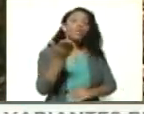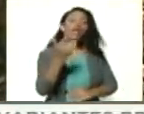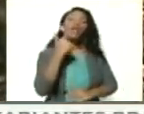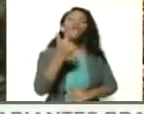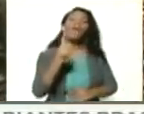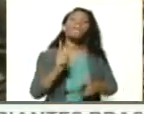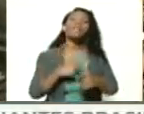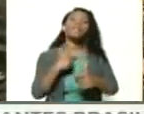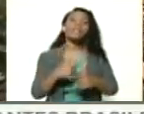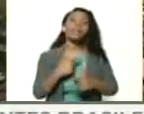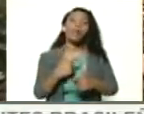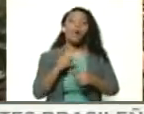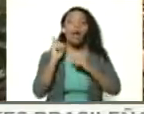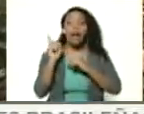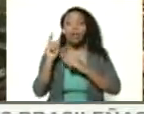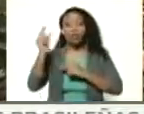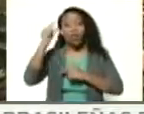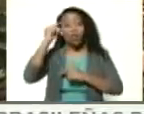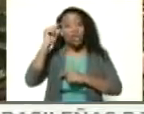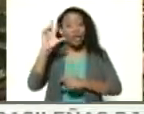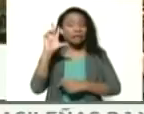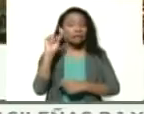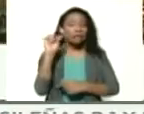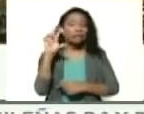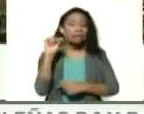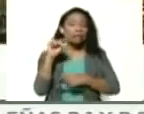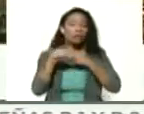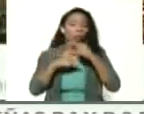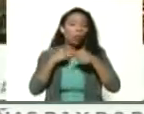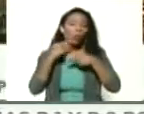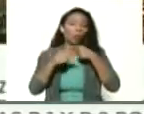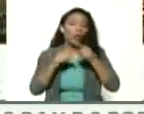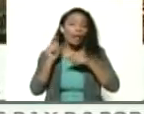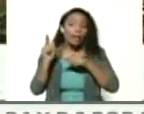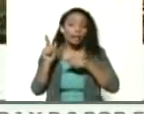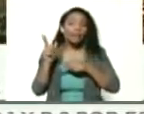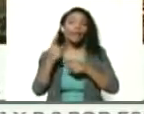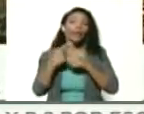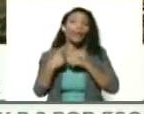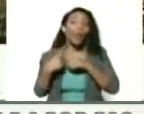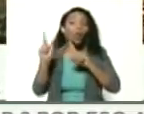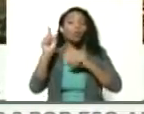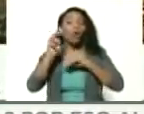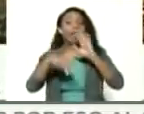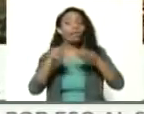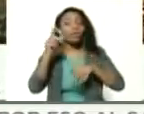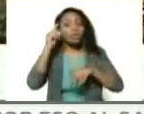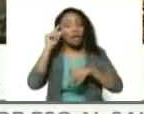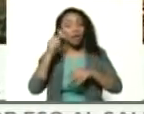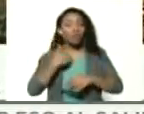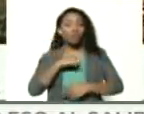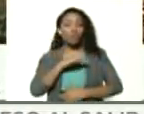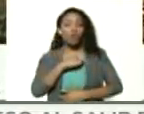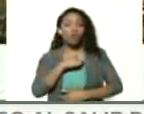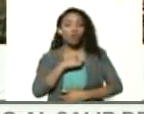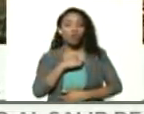principio, fueron unos días grises. Ese fue también otro, el día 12, cuando nosotros por pantalla de